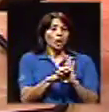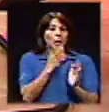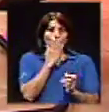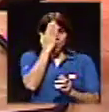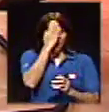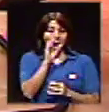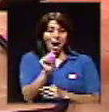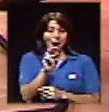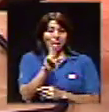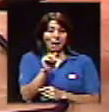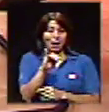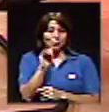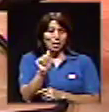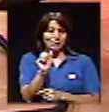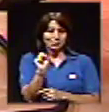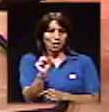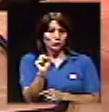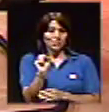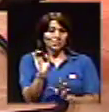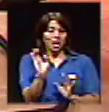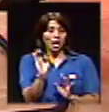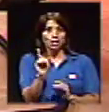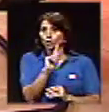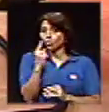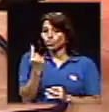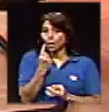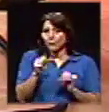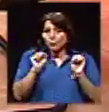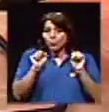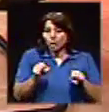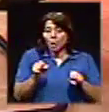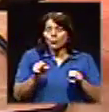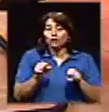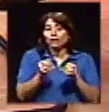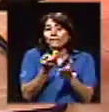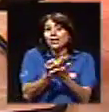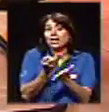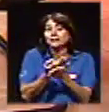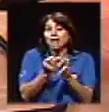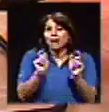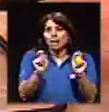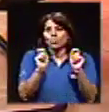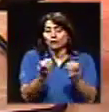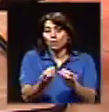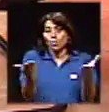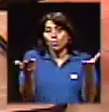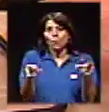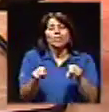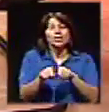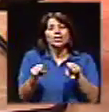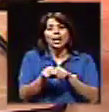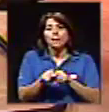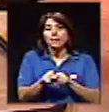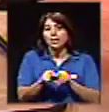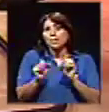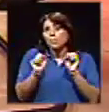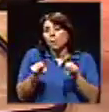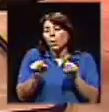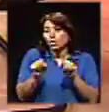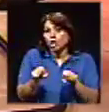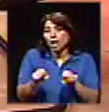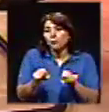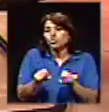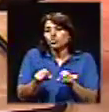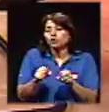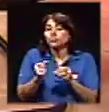solo financiar muy bien la educación pública, sino aquella parte de la población que opta por educación privada, también